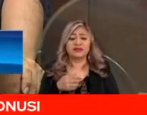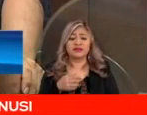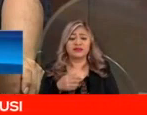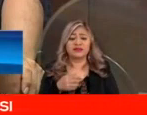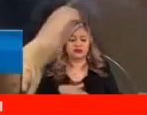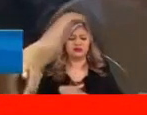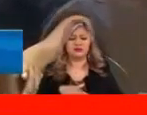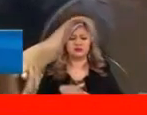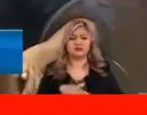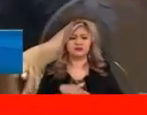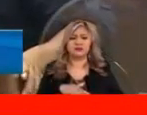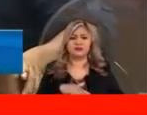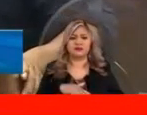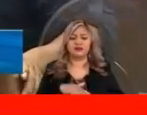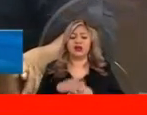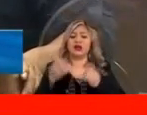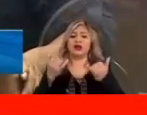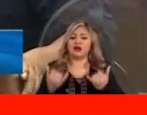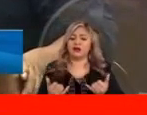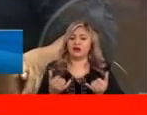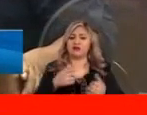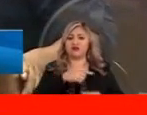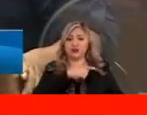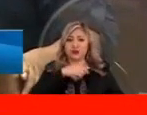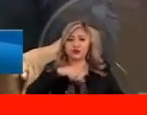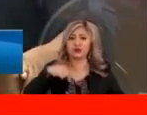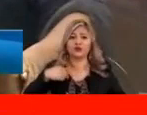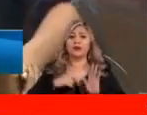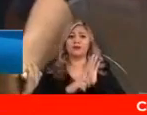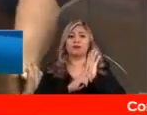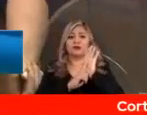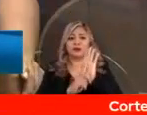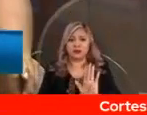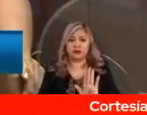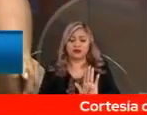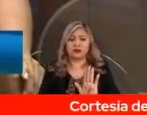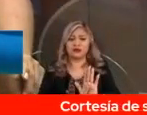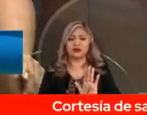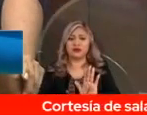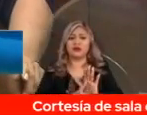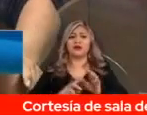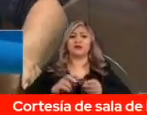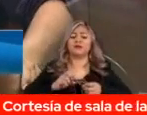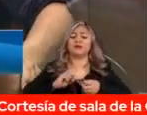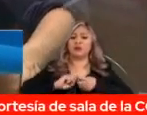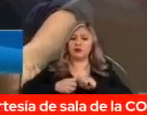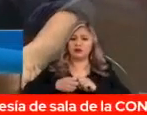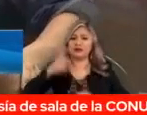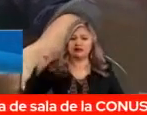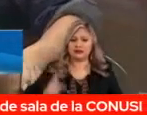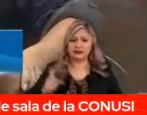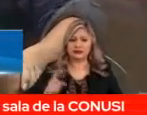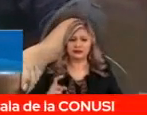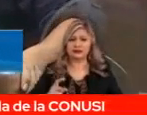eso hemos planteado, con relación al problema del Estado-Nación, la necesidad de una